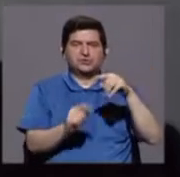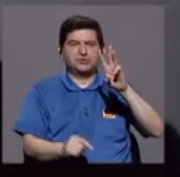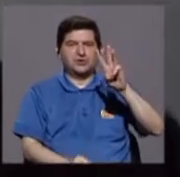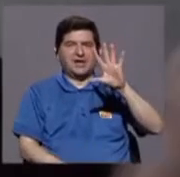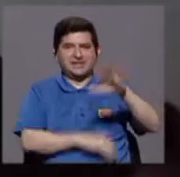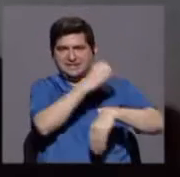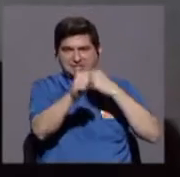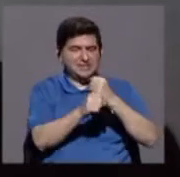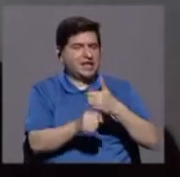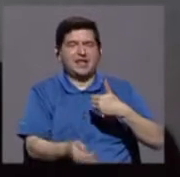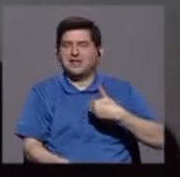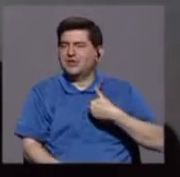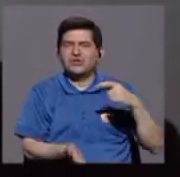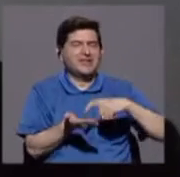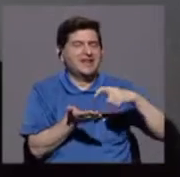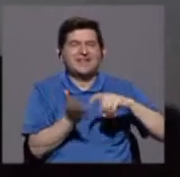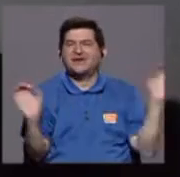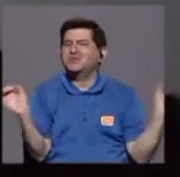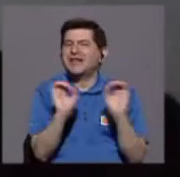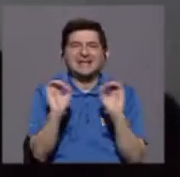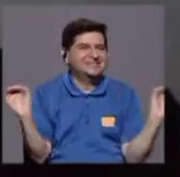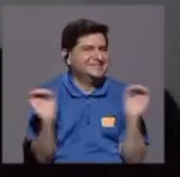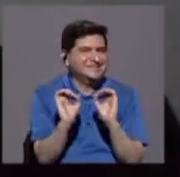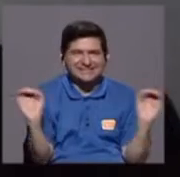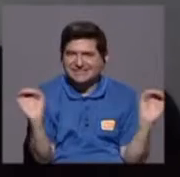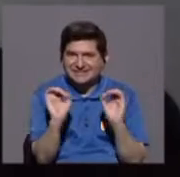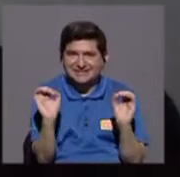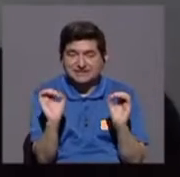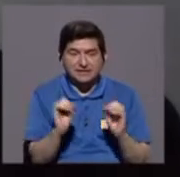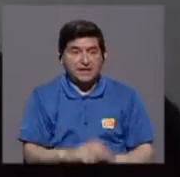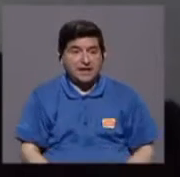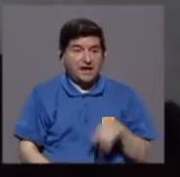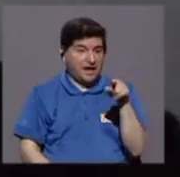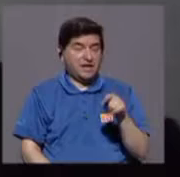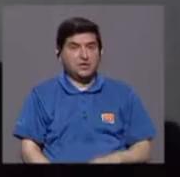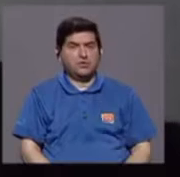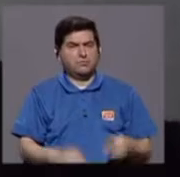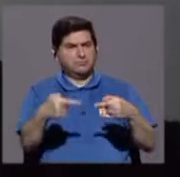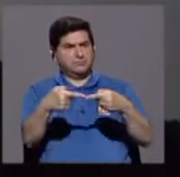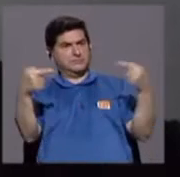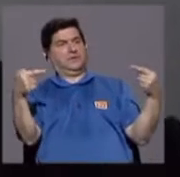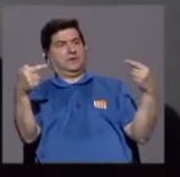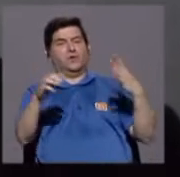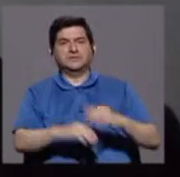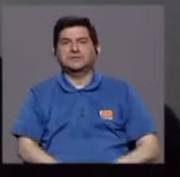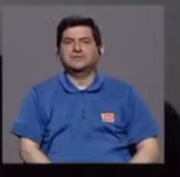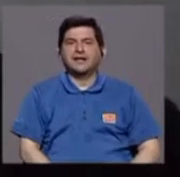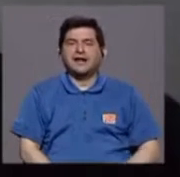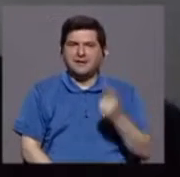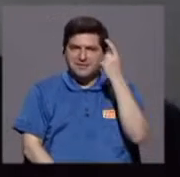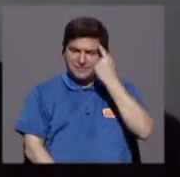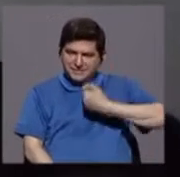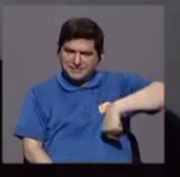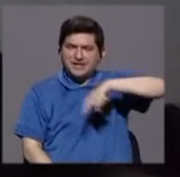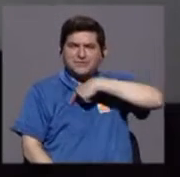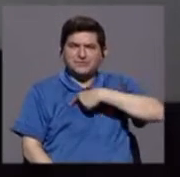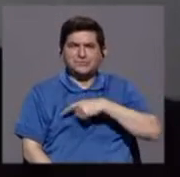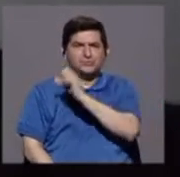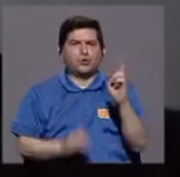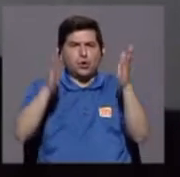deudas de ningún tipo, lo cual desdice un poco lo que siempre hemos pensado, que los ticos